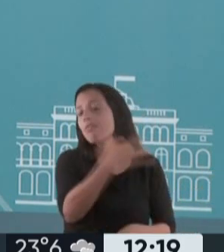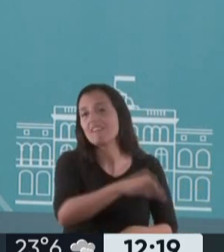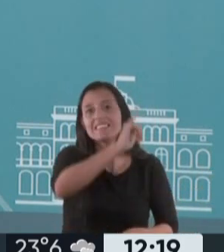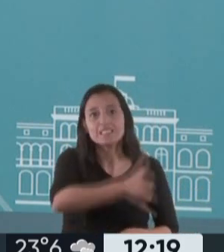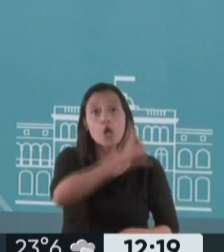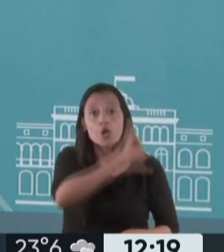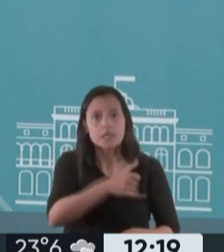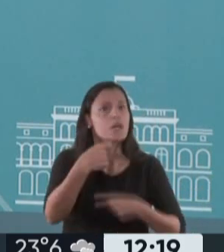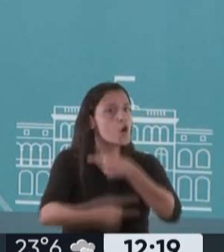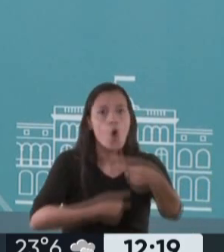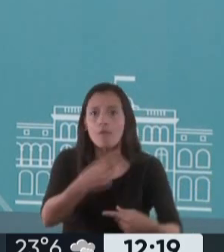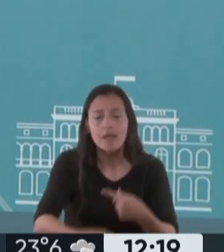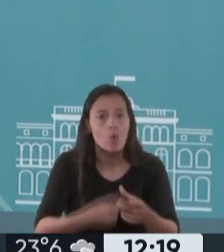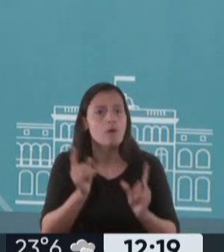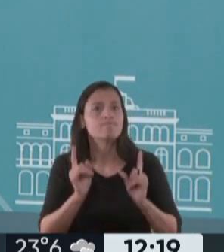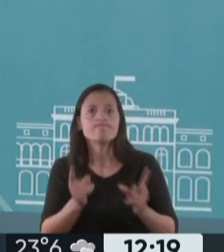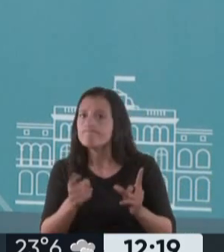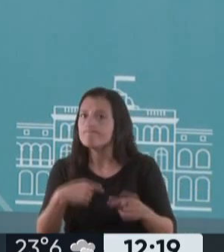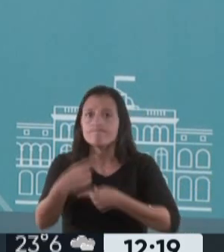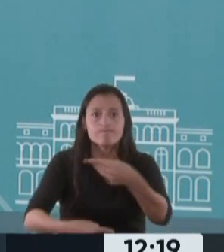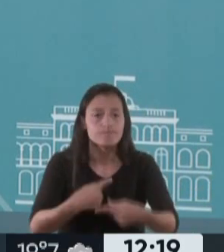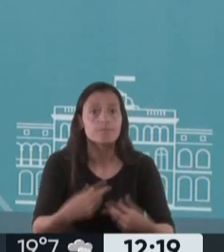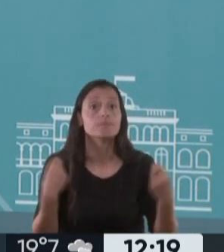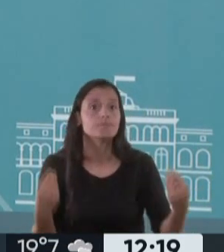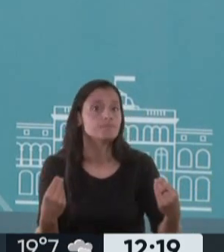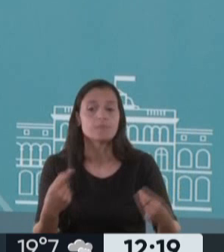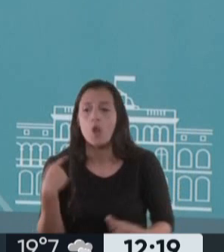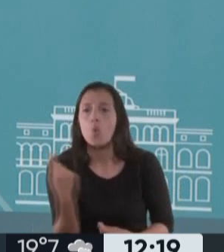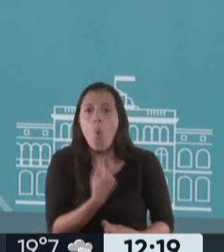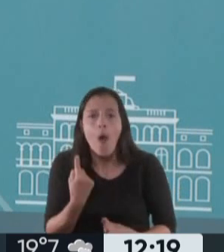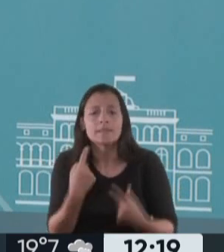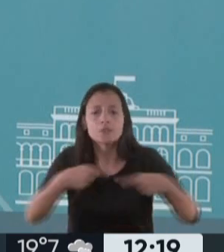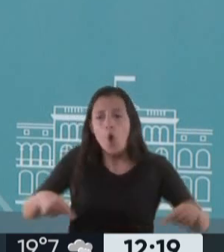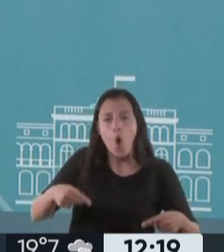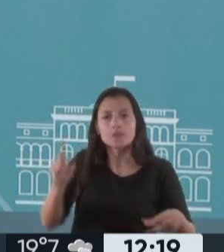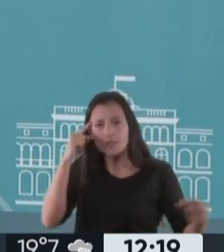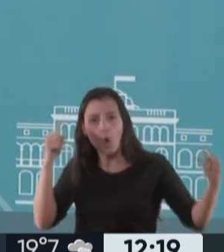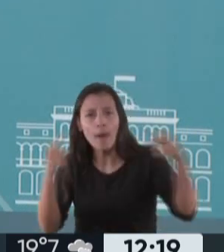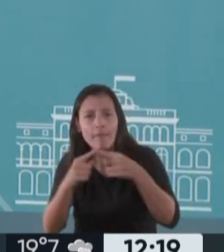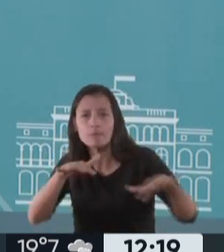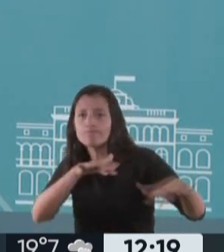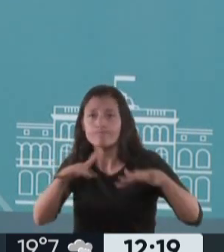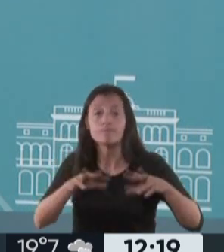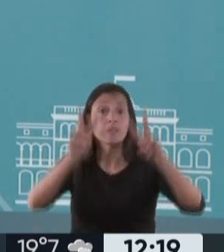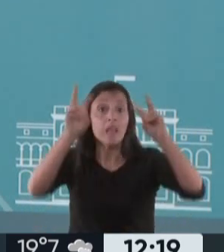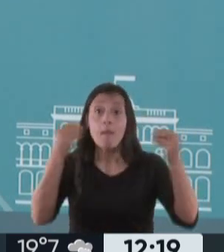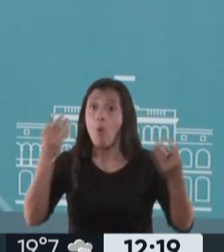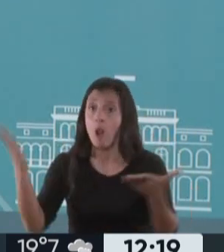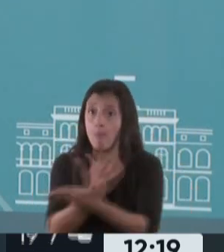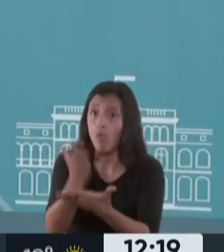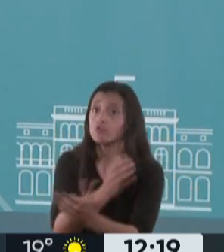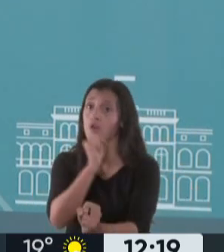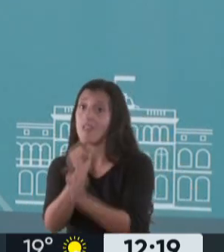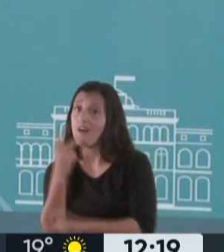digamos, la profundización de seguir adelante con nuestras acciones vinculadas a lo que es la producción y el